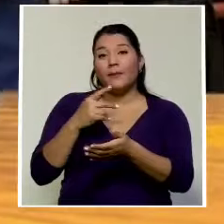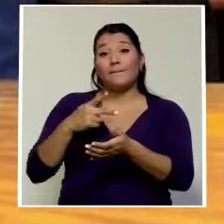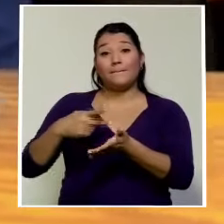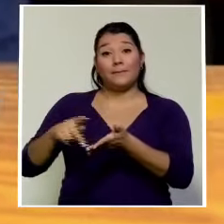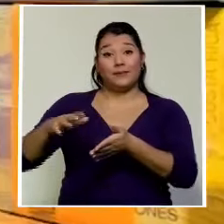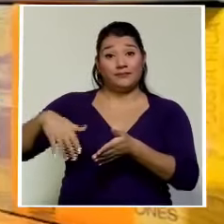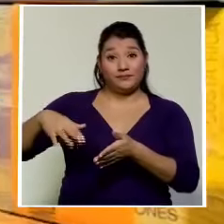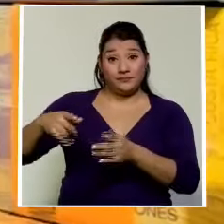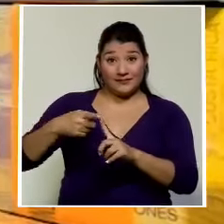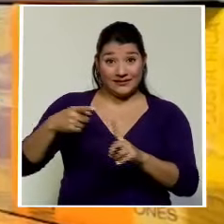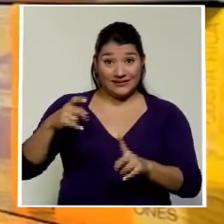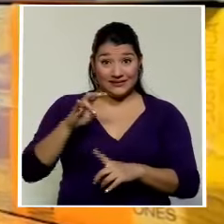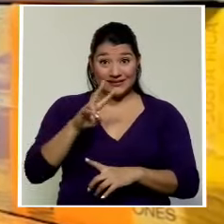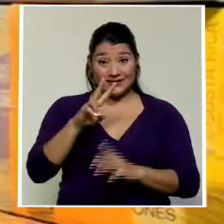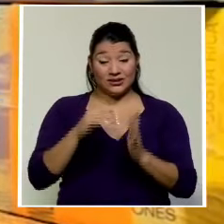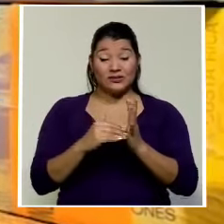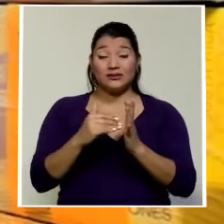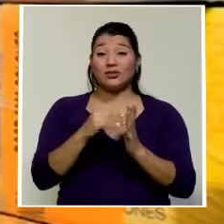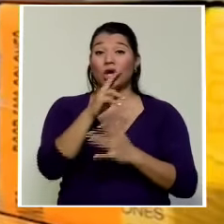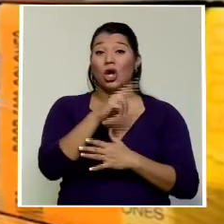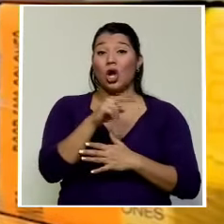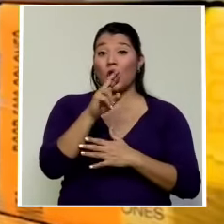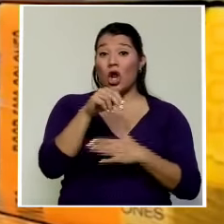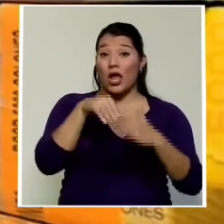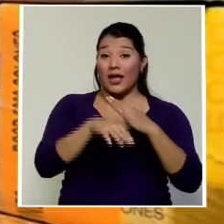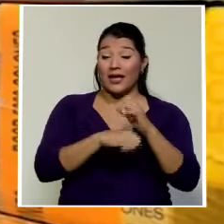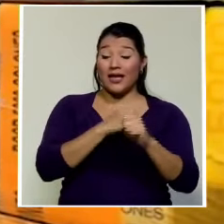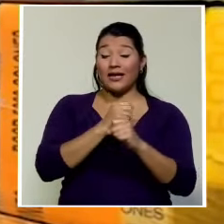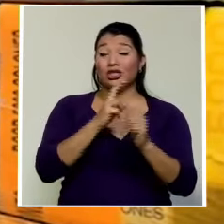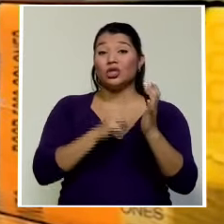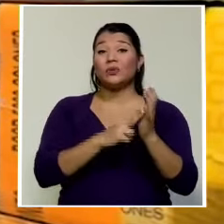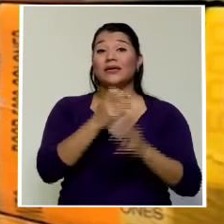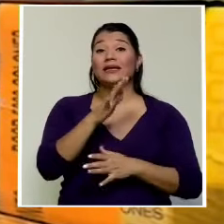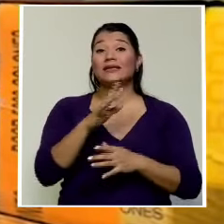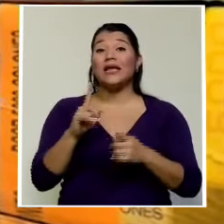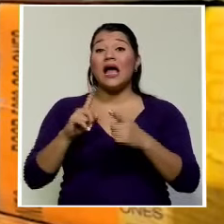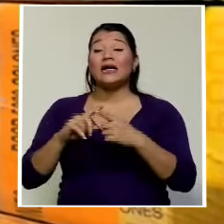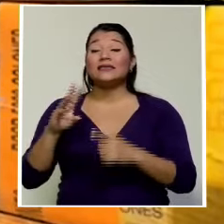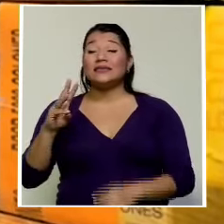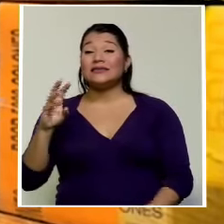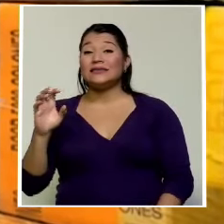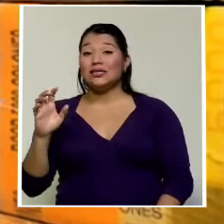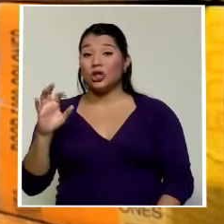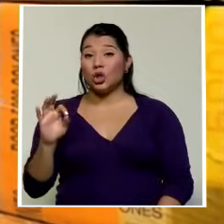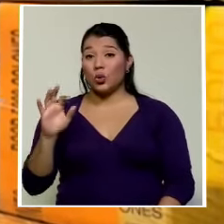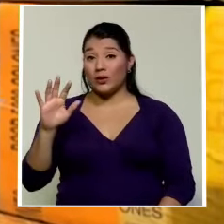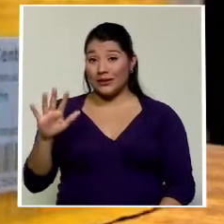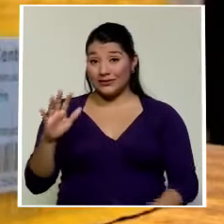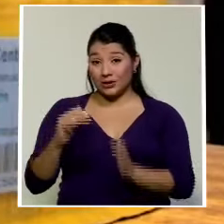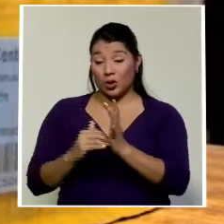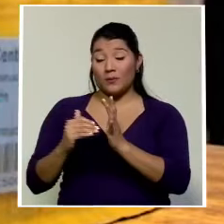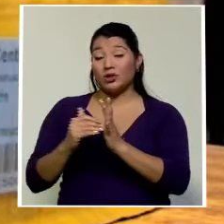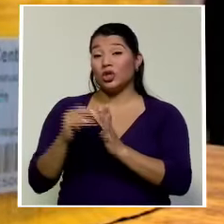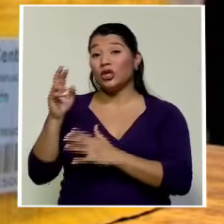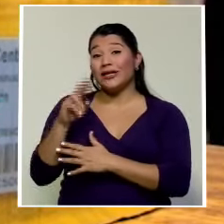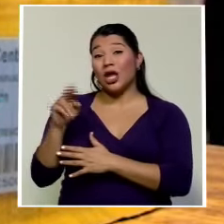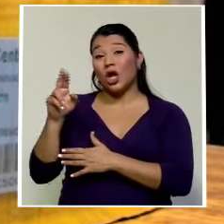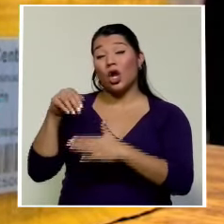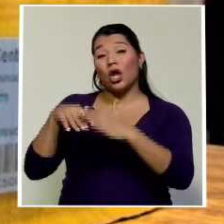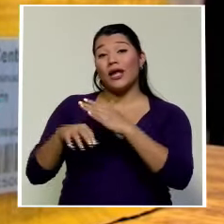desde los 72 millones de colones en 2015 hasta los 695 millones de